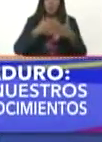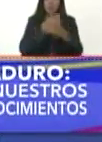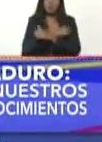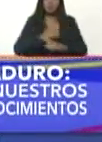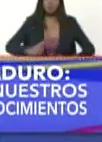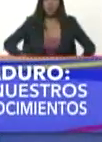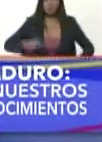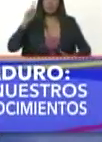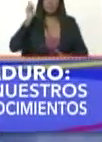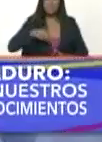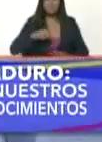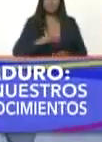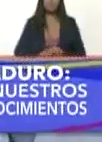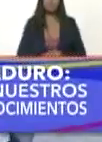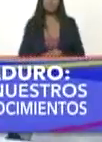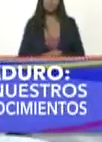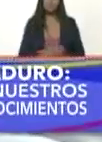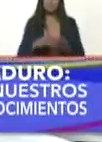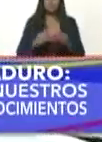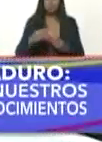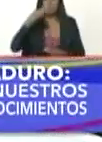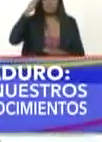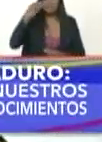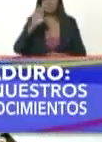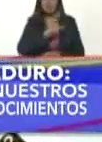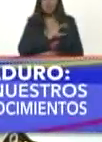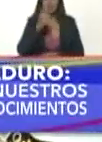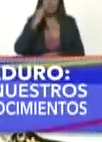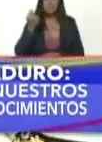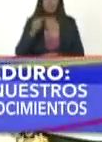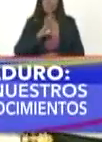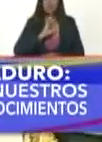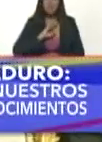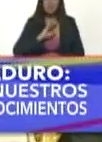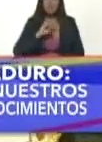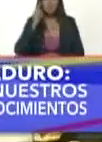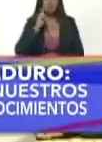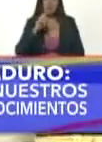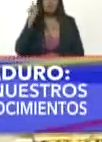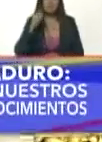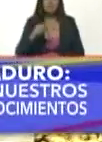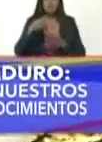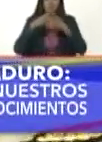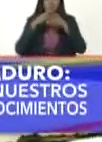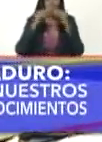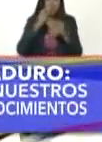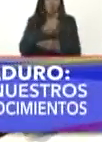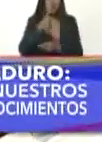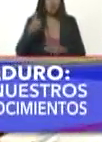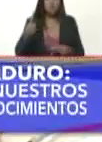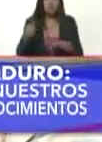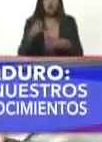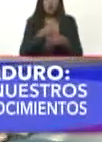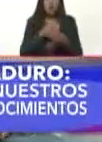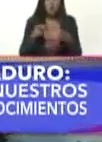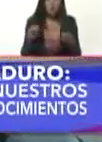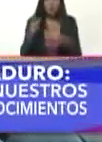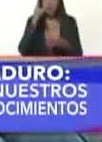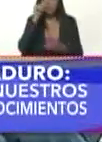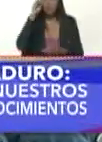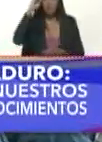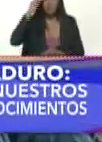Bolivariana, todo miliciano, miliciana de la Milicia Nacional Bolivariana, todos, señor general Osorio,